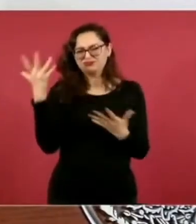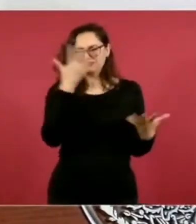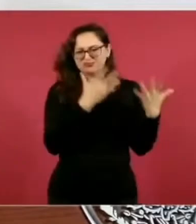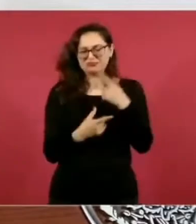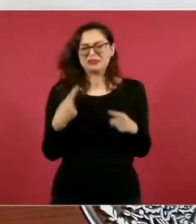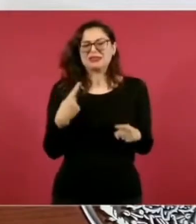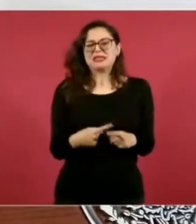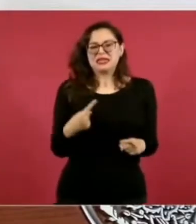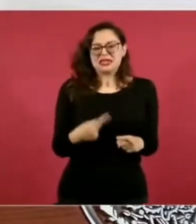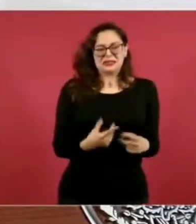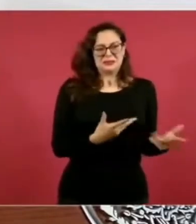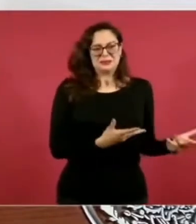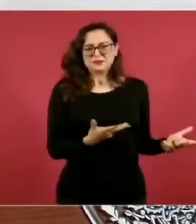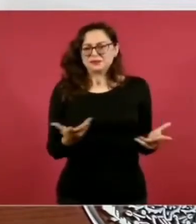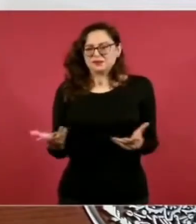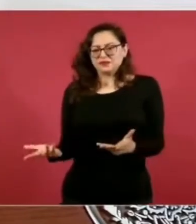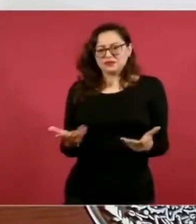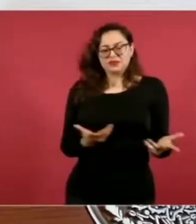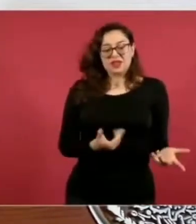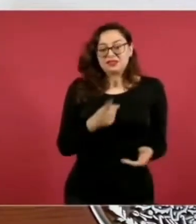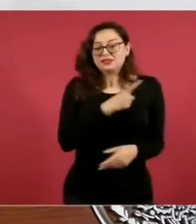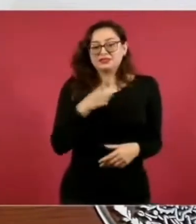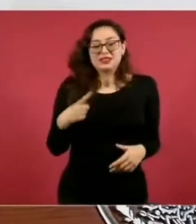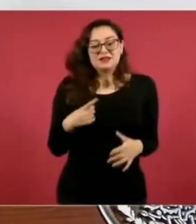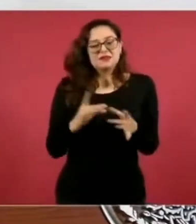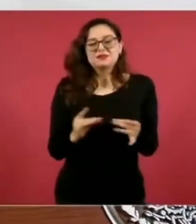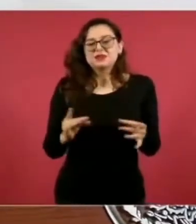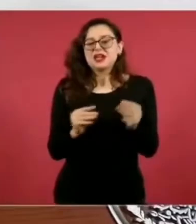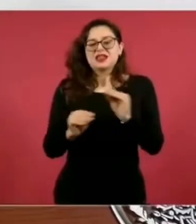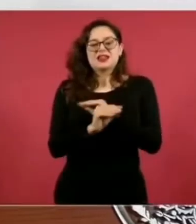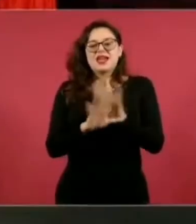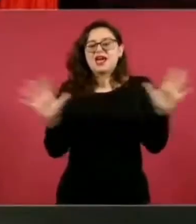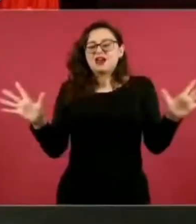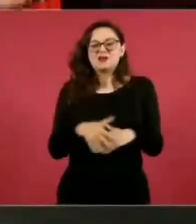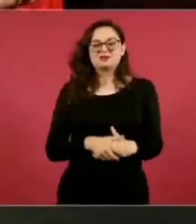además lo vamos a saber.